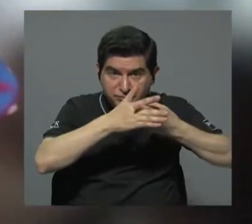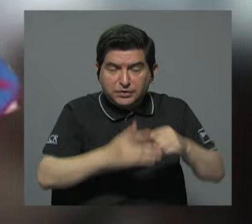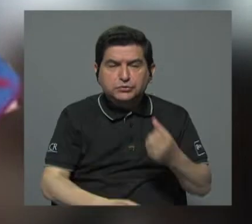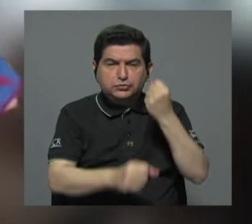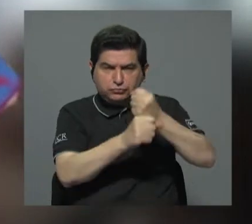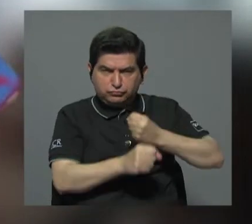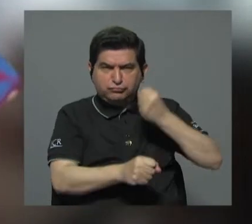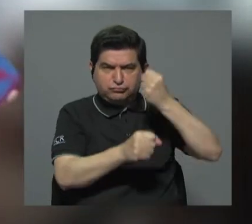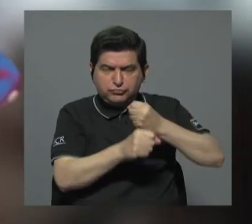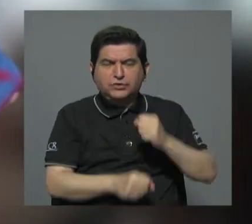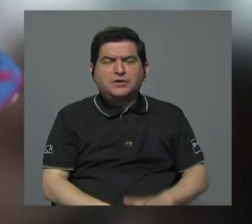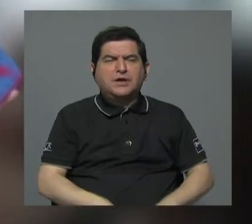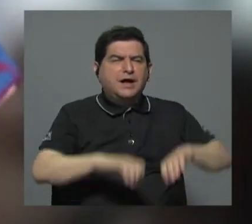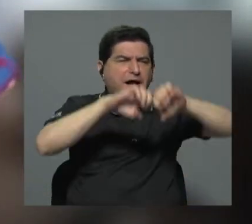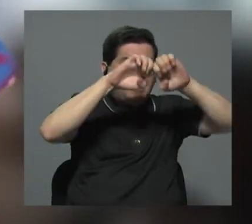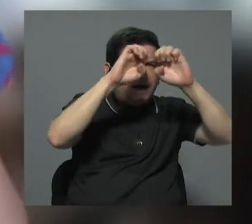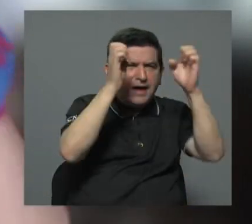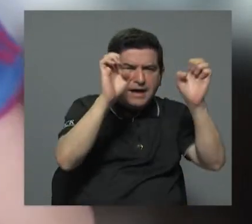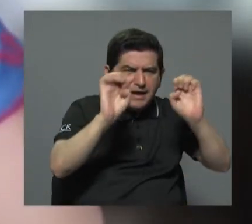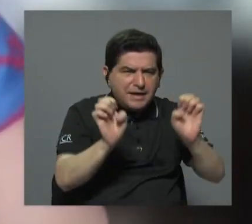trabajar la heráldica indígena,